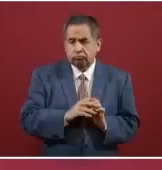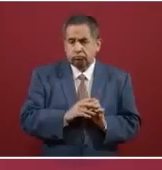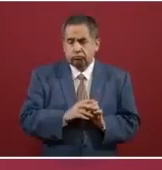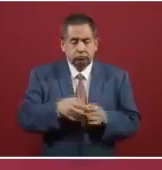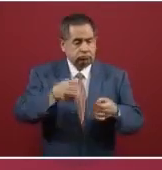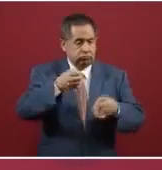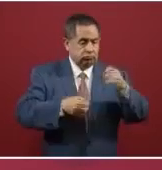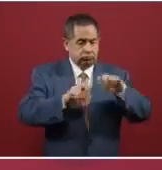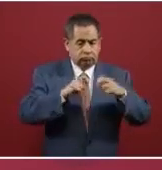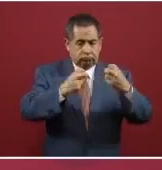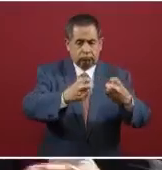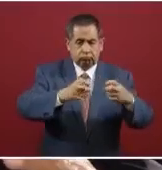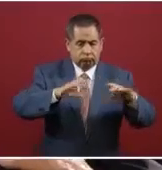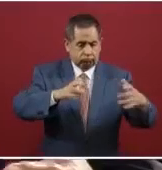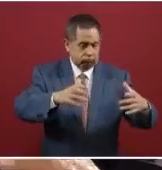los magistrados